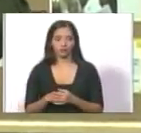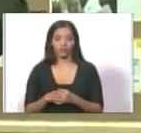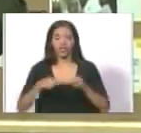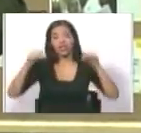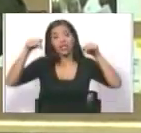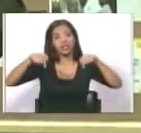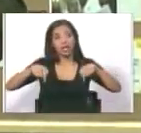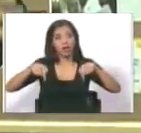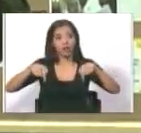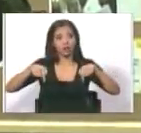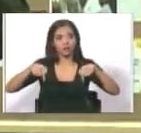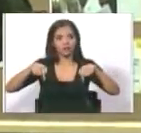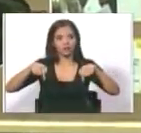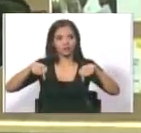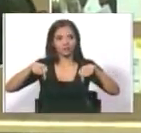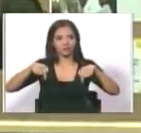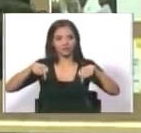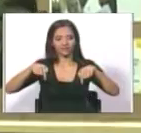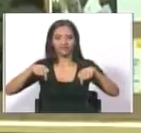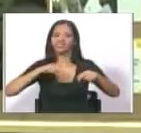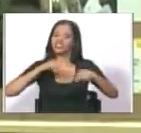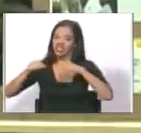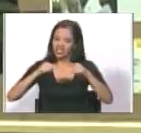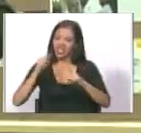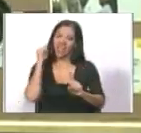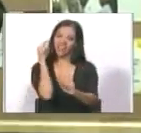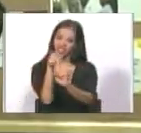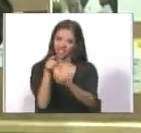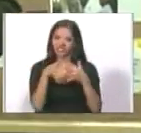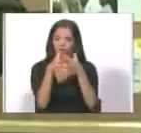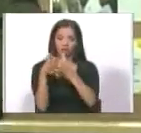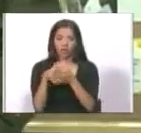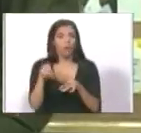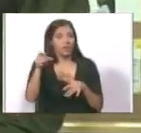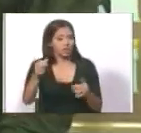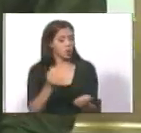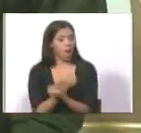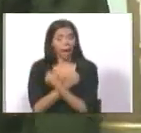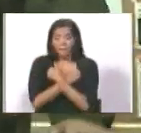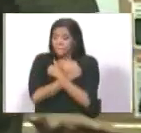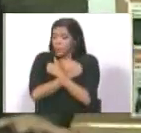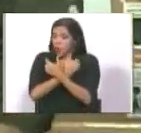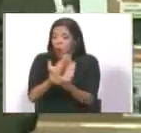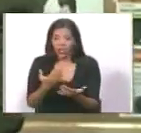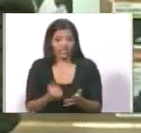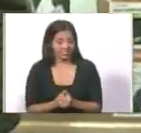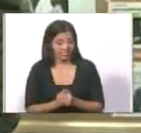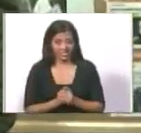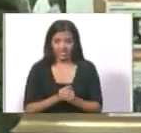bueno, dirigida desde Estados Unidos, pues por eso los amores de ¿cómo se llama?, de Abraham.